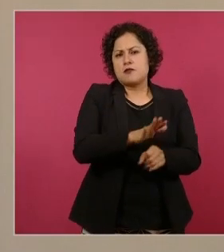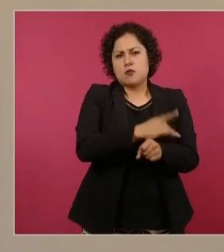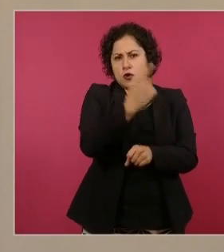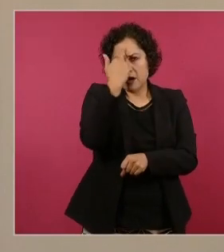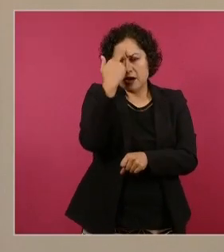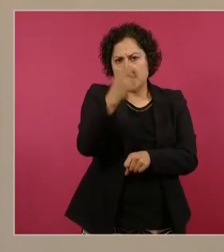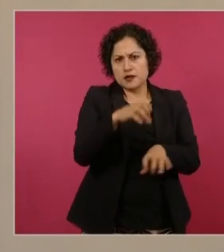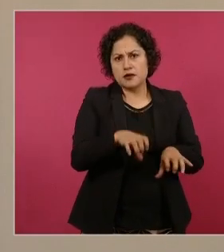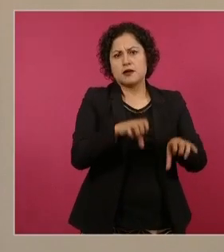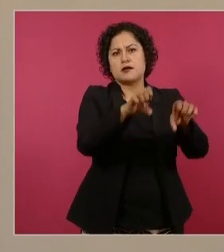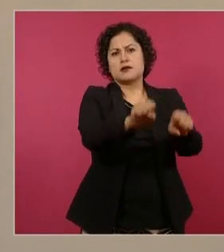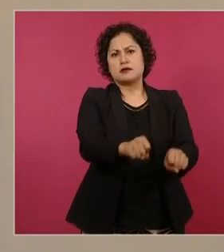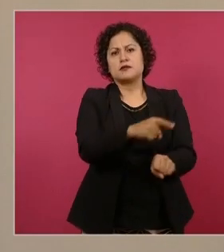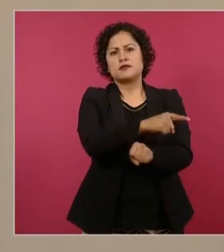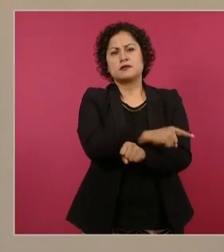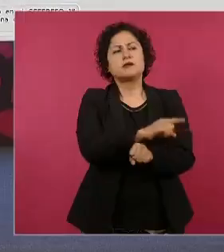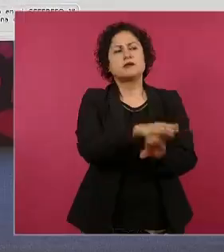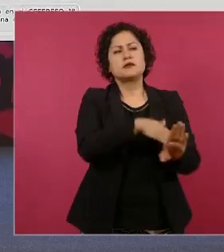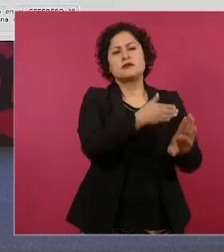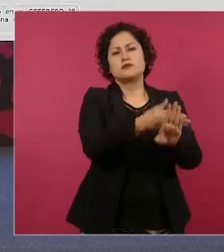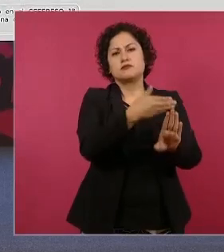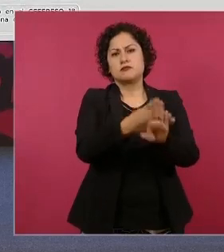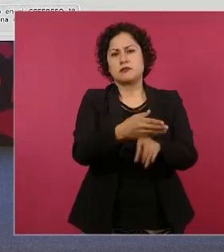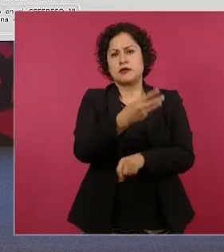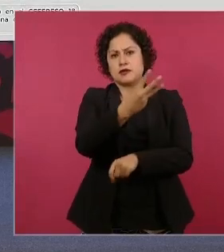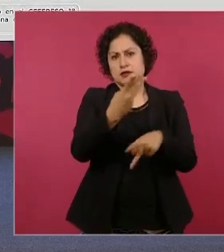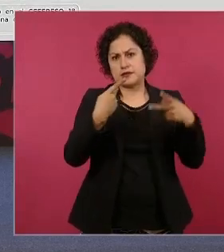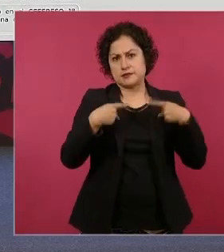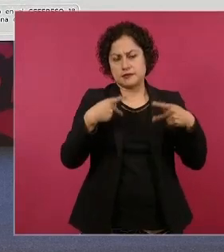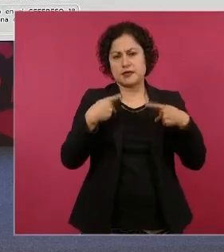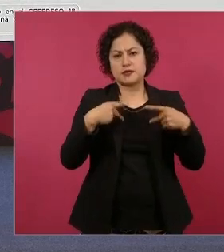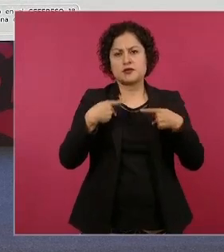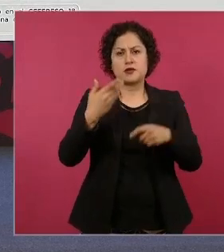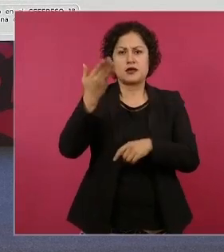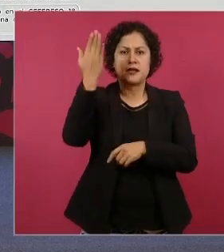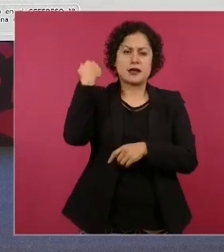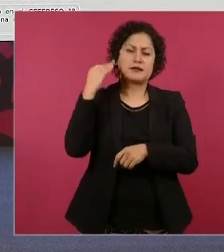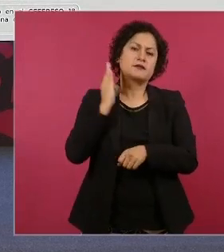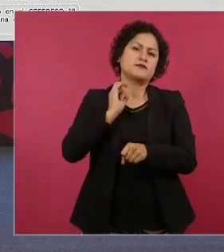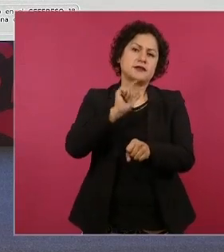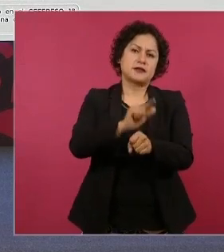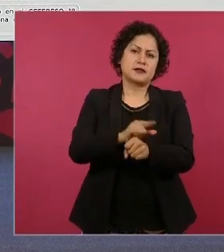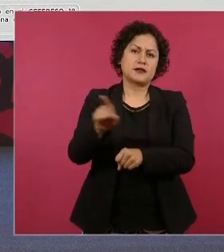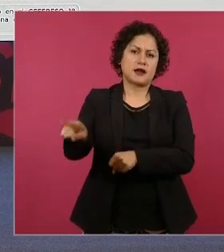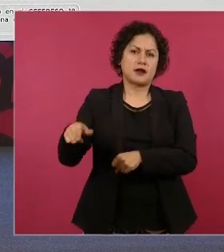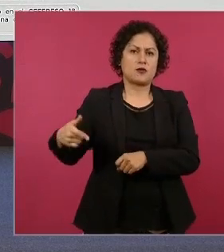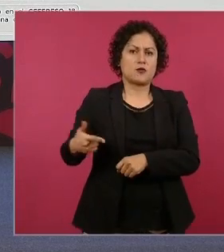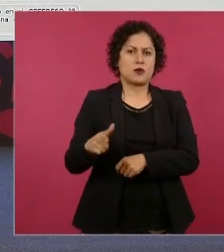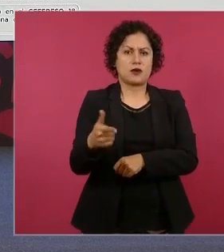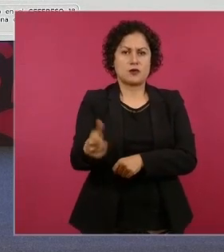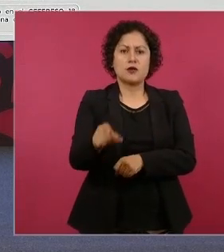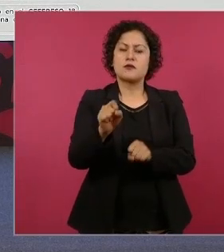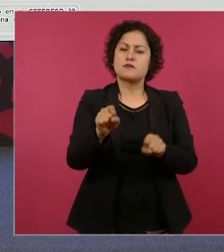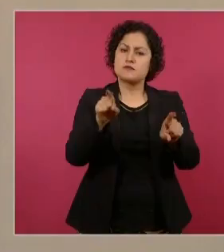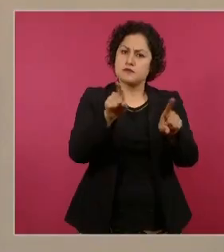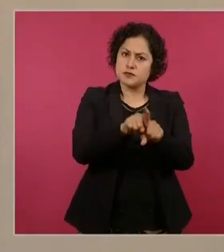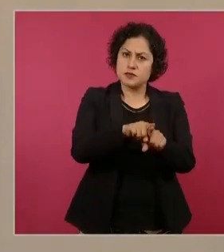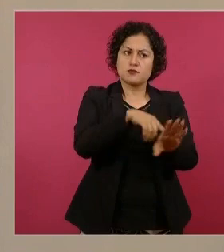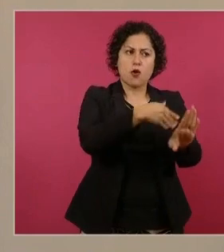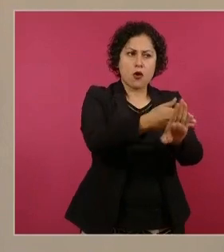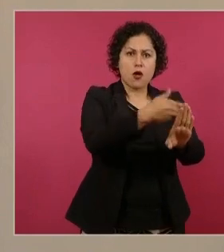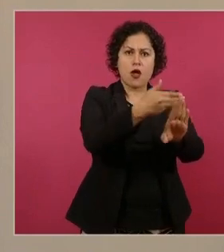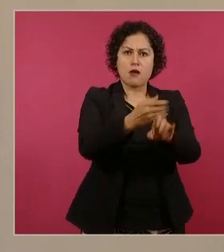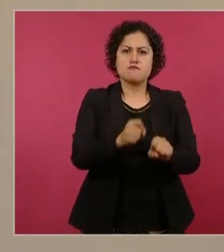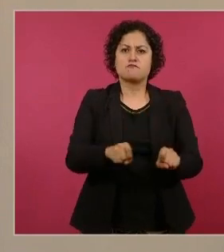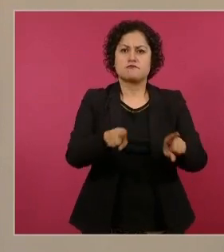tentativa cometido en agravio de 3 agentes de la Fiscalía del Estado de Guanajuato y daños dolosos en agravio de la